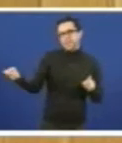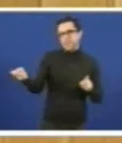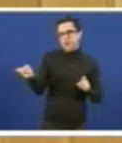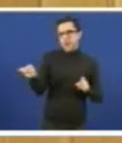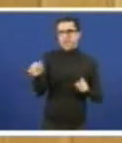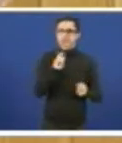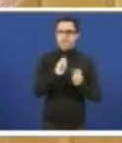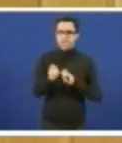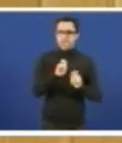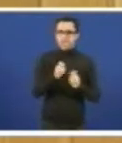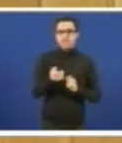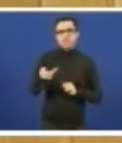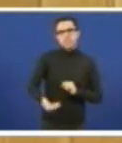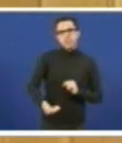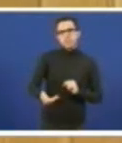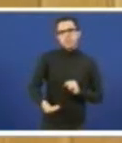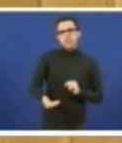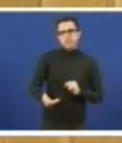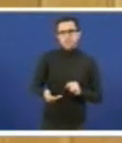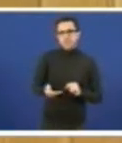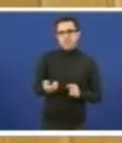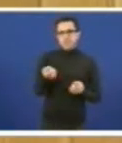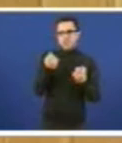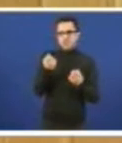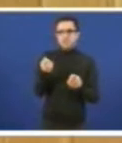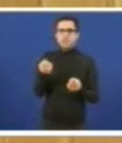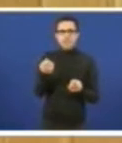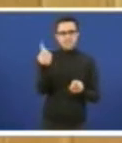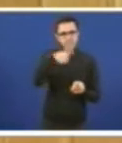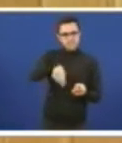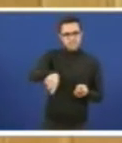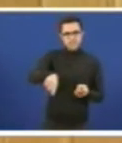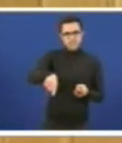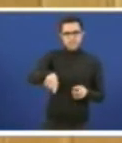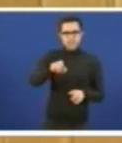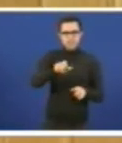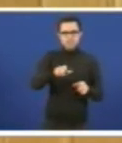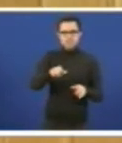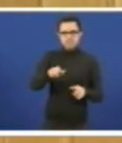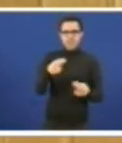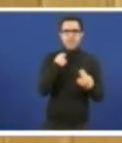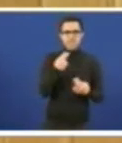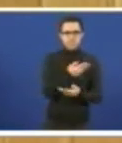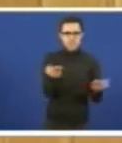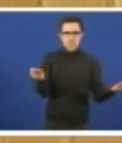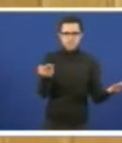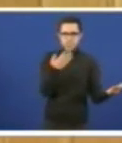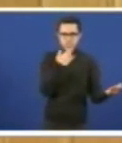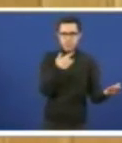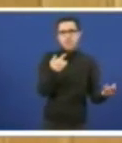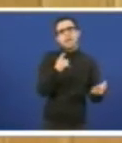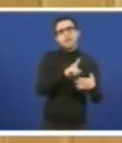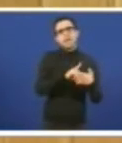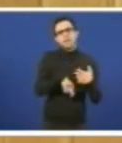alumnado, dende logo, isto non é para nada para o coñecemento dos señores e señoras deputados. Do 12 ao